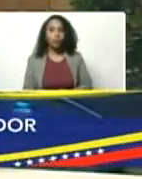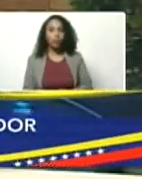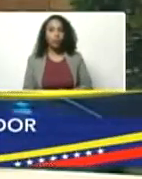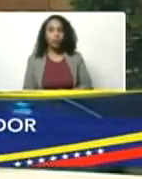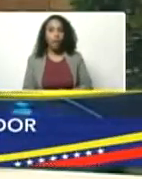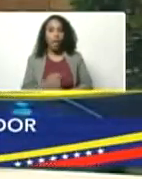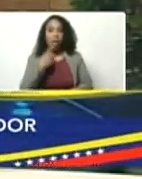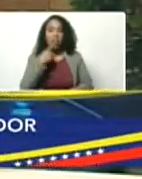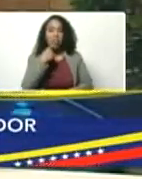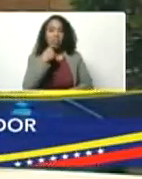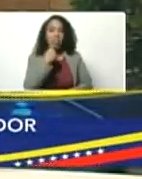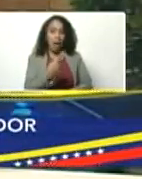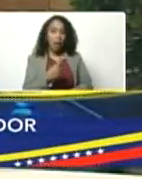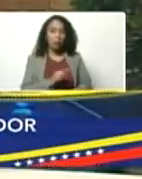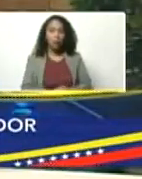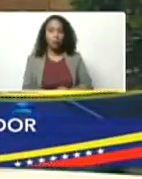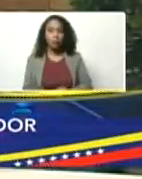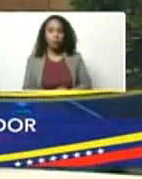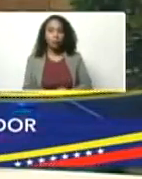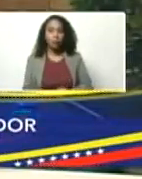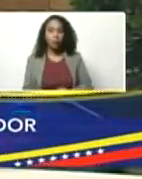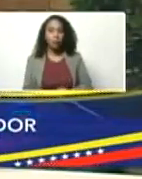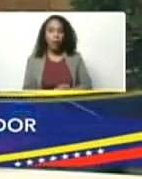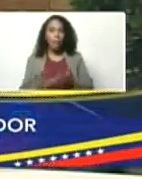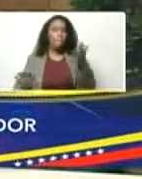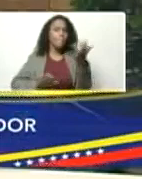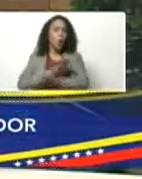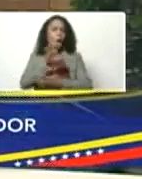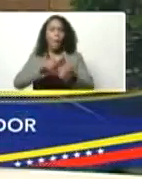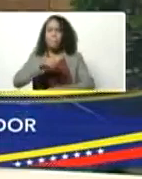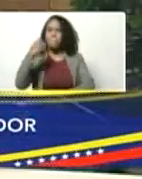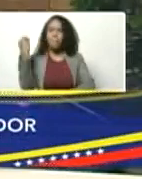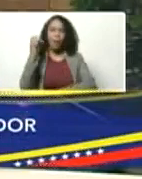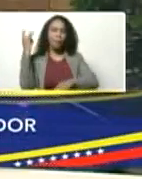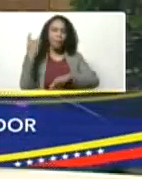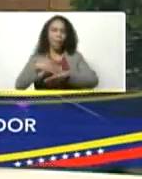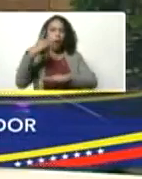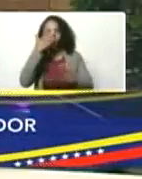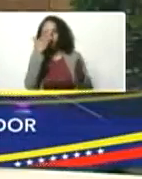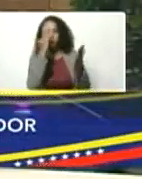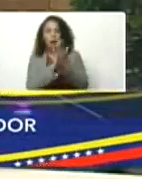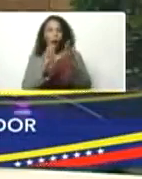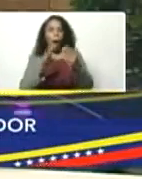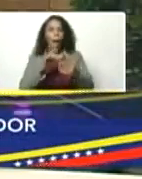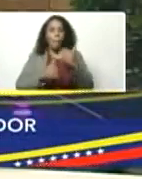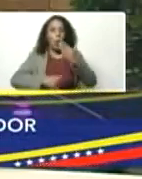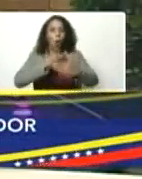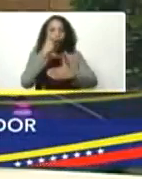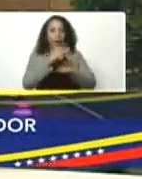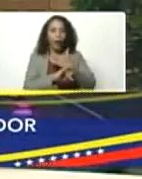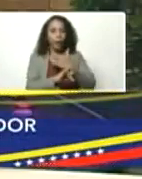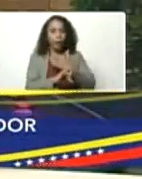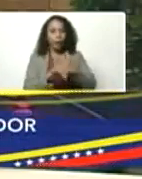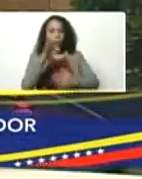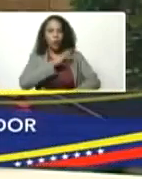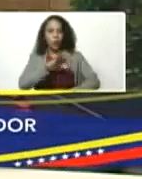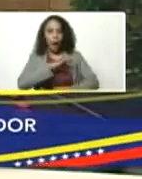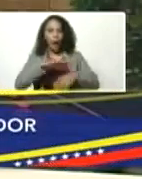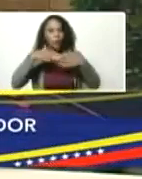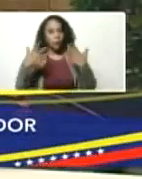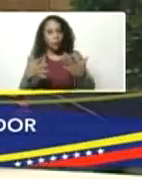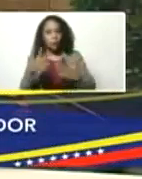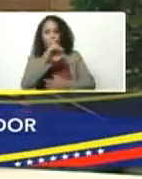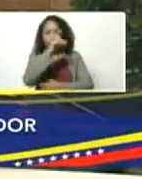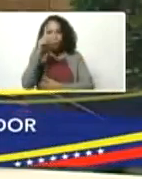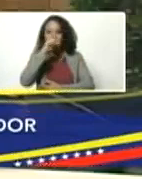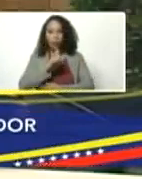si dijéramos el problema más grave que han afrontado los proyectos socialistas en 100